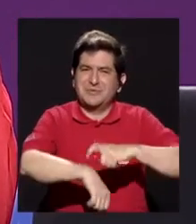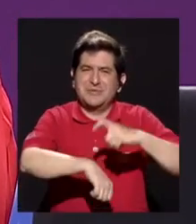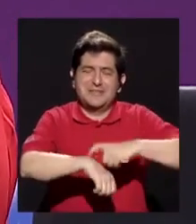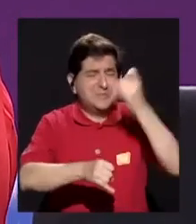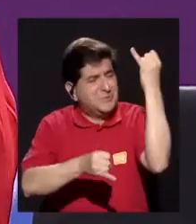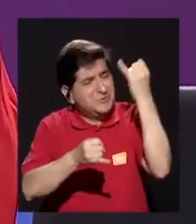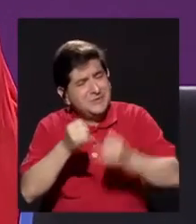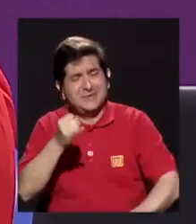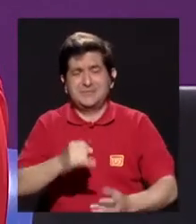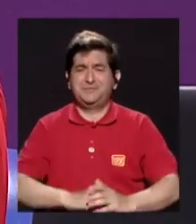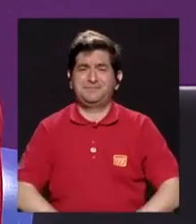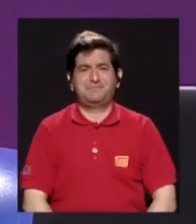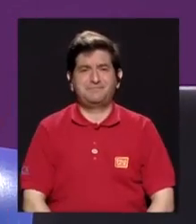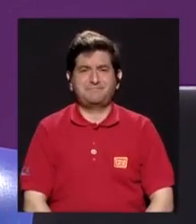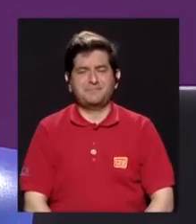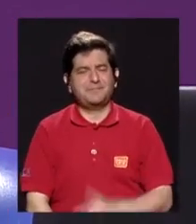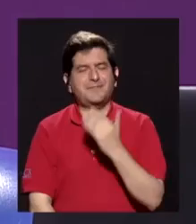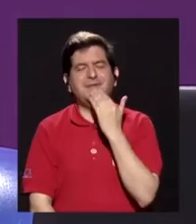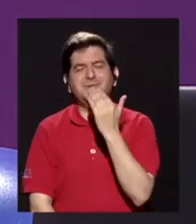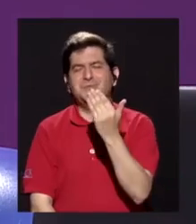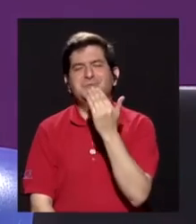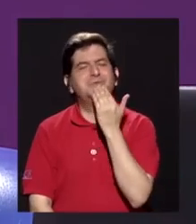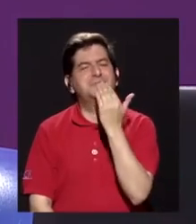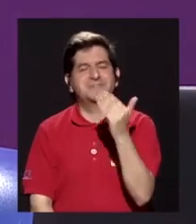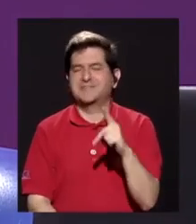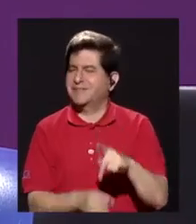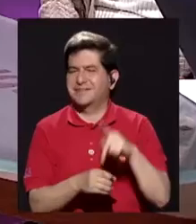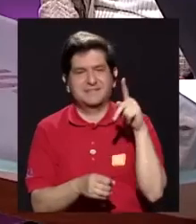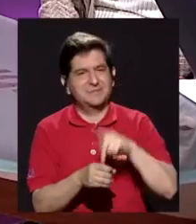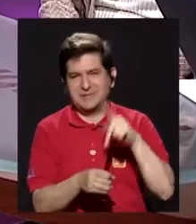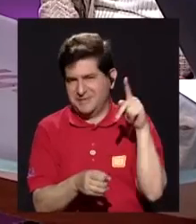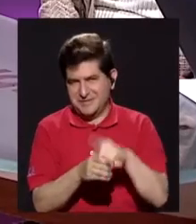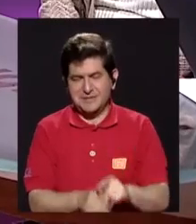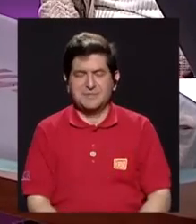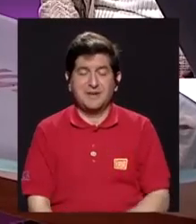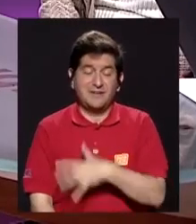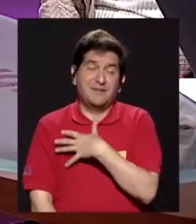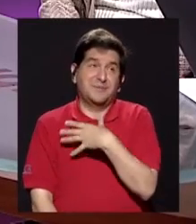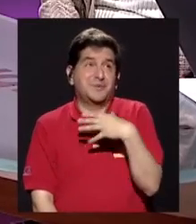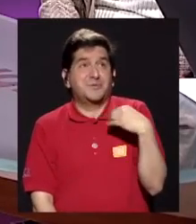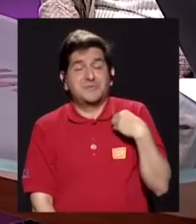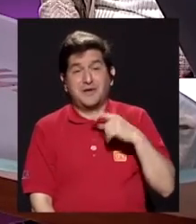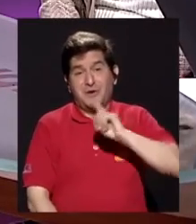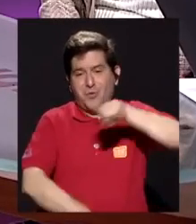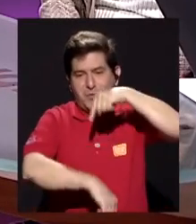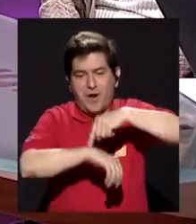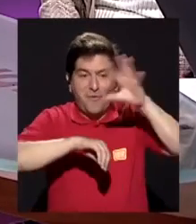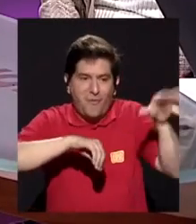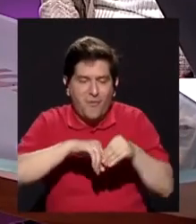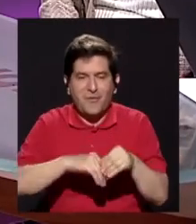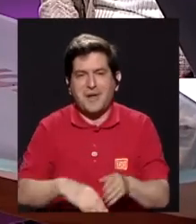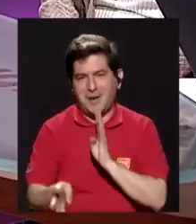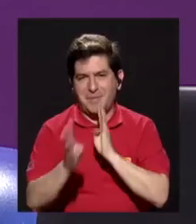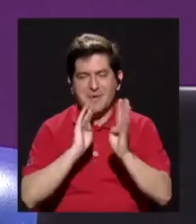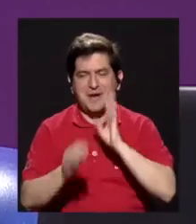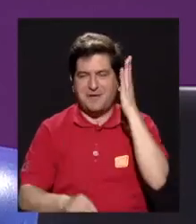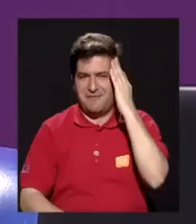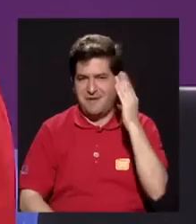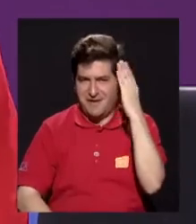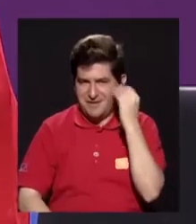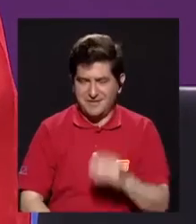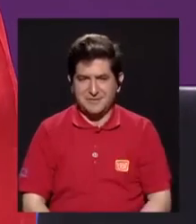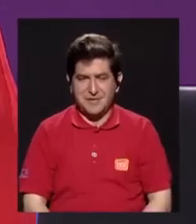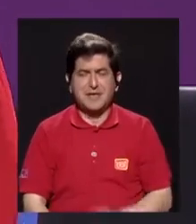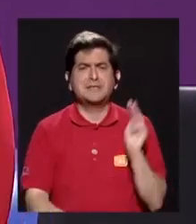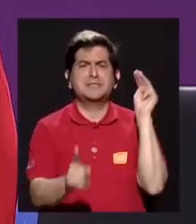tiempo. Les agradezco mucho la participación. Me hubiera gustado tener una hora más para que pudiéramos compartir las experiencias y